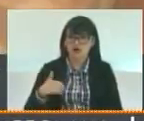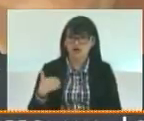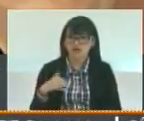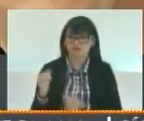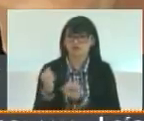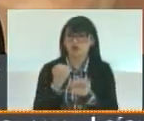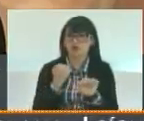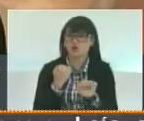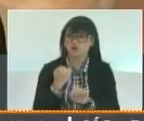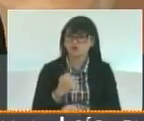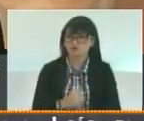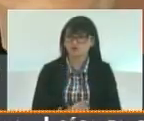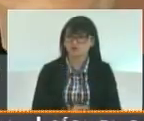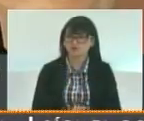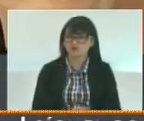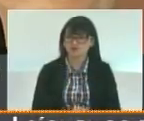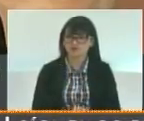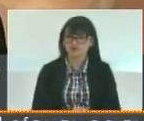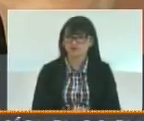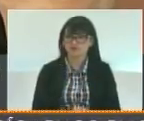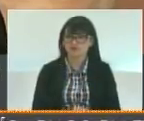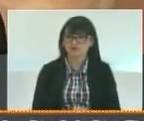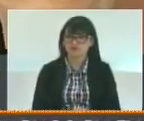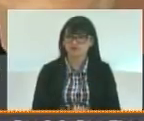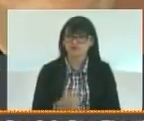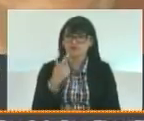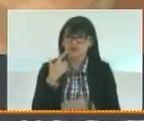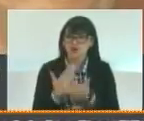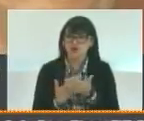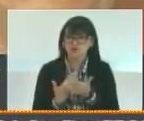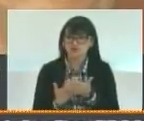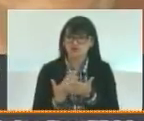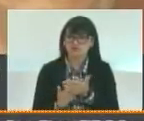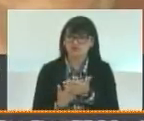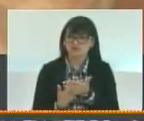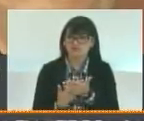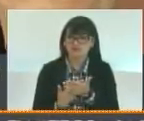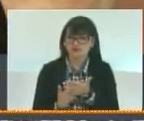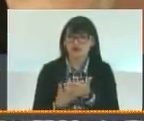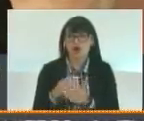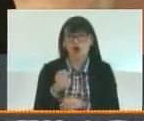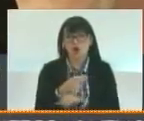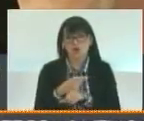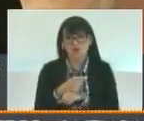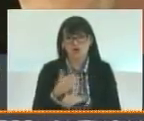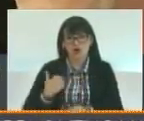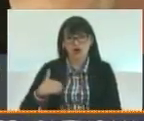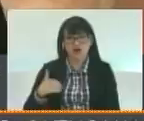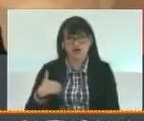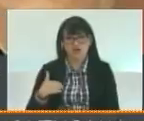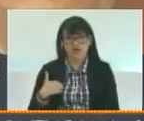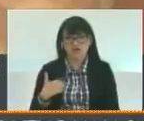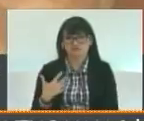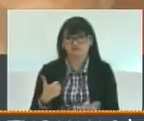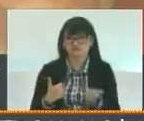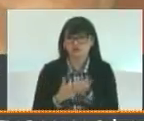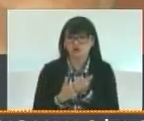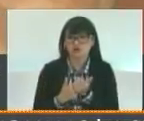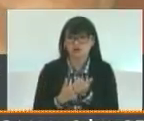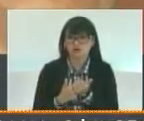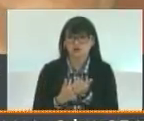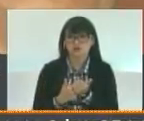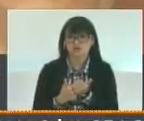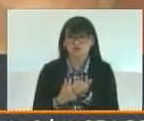impedir. Y lo dicen claramente. Dice que notifica a la embajada que el gobierno de Canadá no ha procesado favorablemente